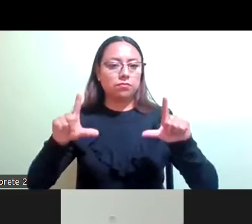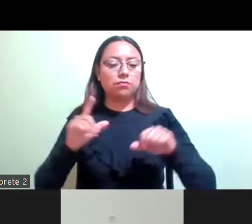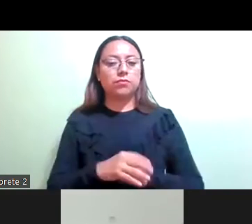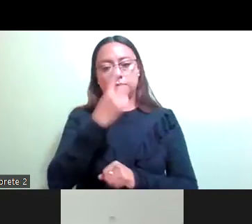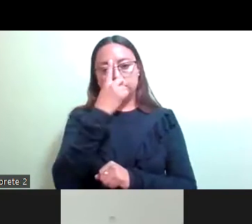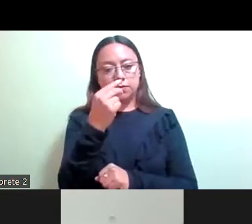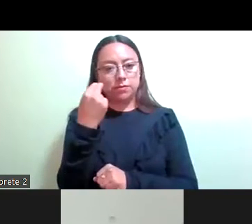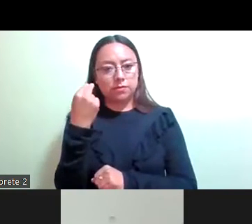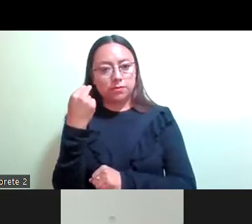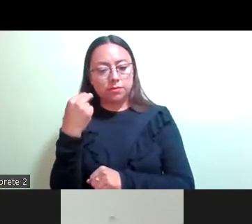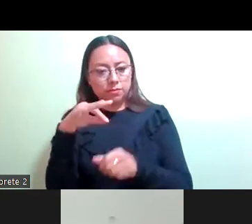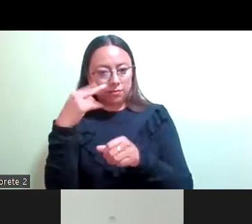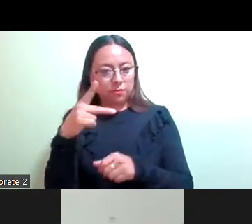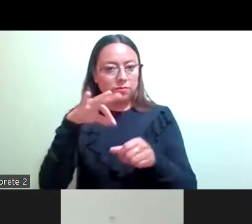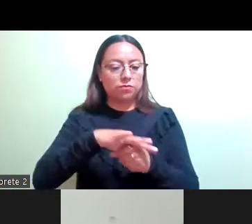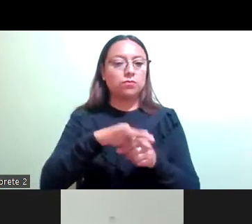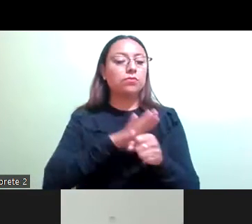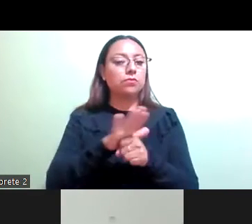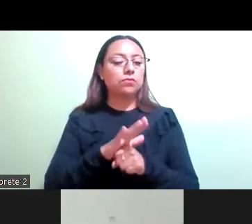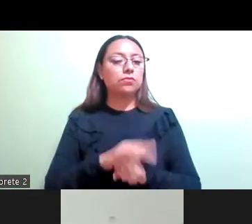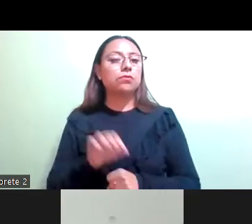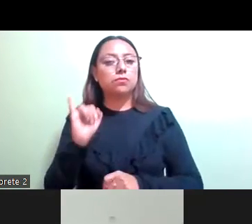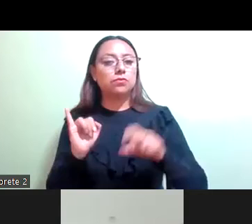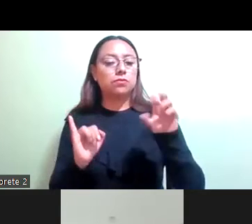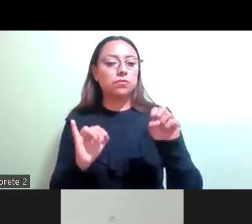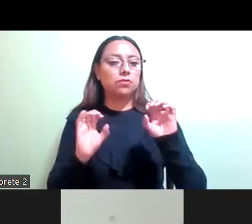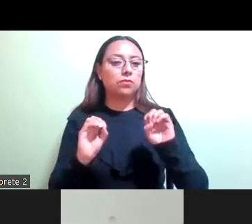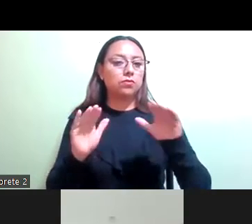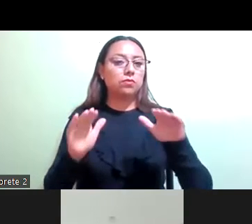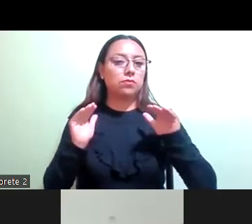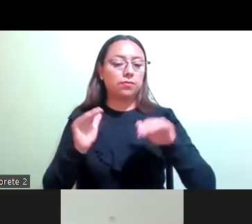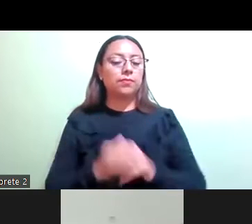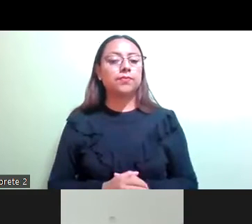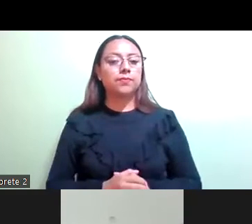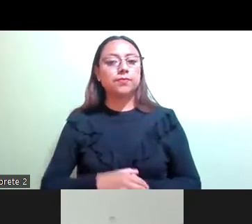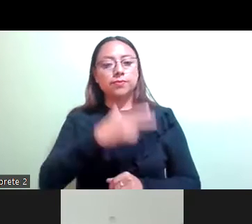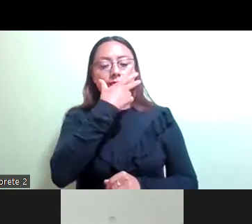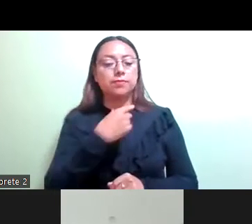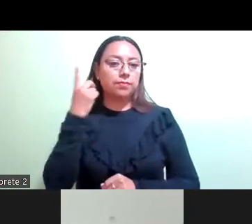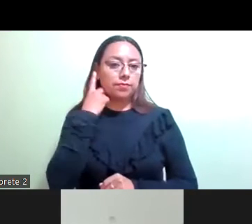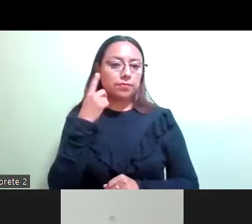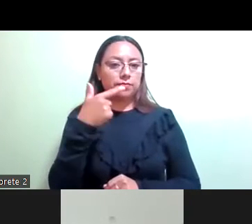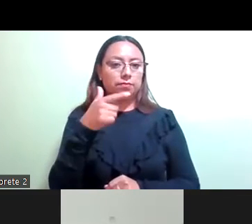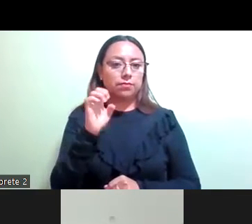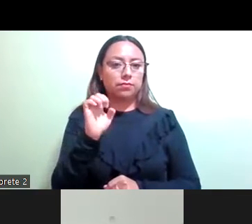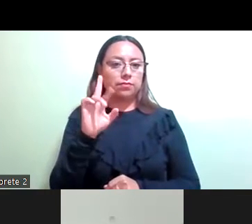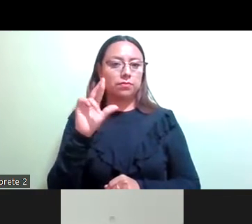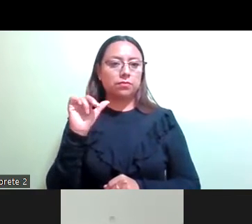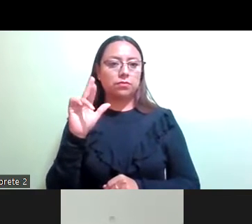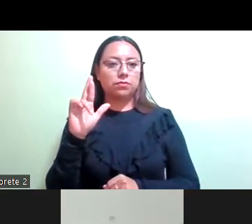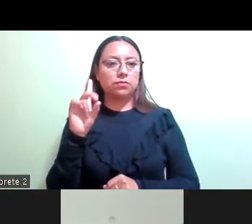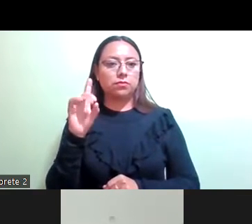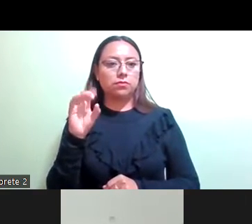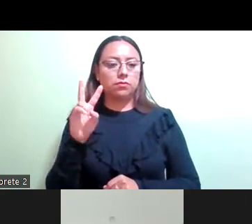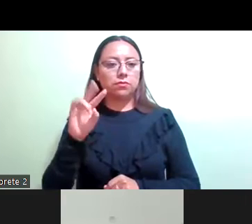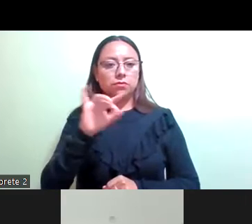de su voto, que puede ser a favor, en contra o en abstención. Diputado Gerardo Villanueva Albarrán. Gerardo